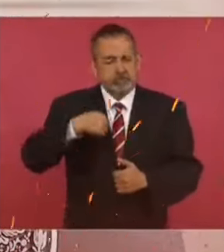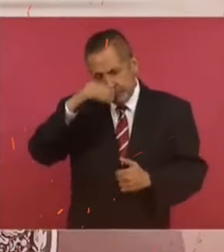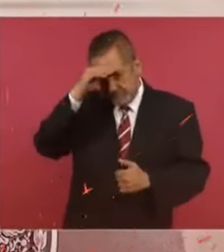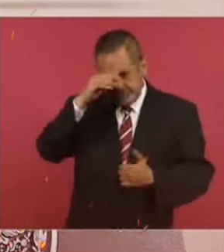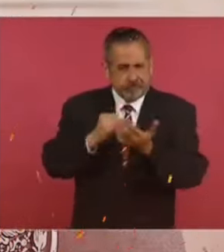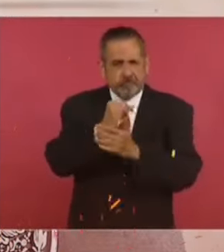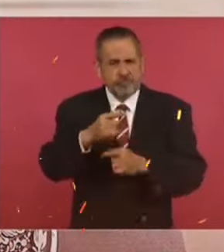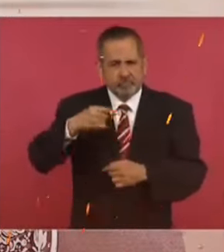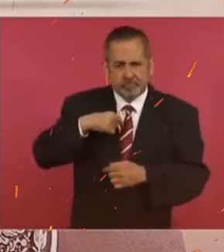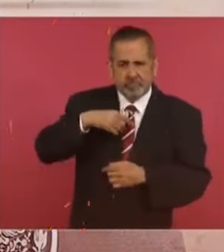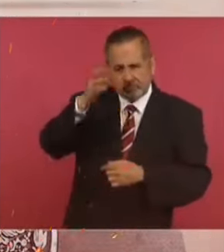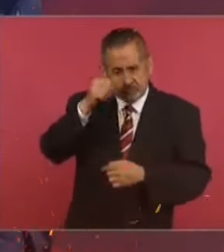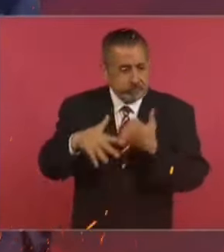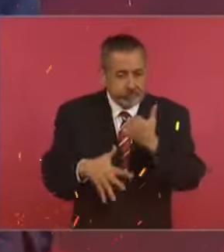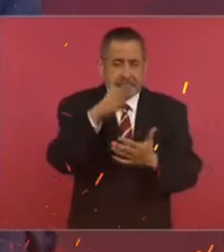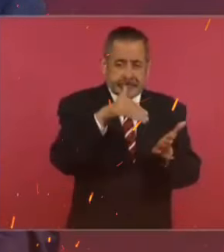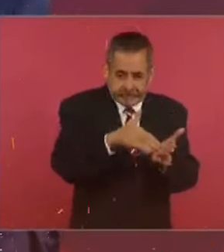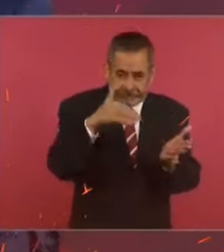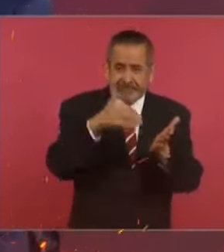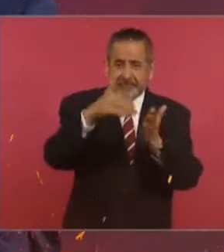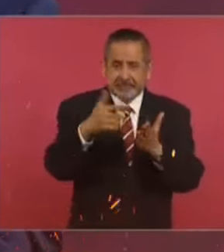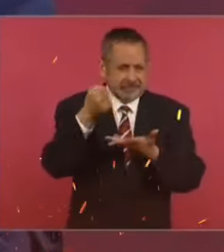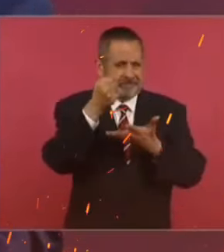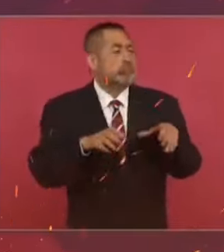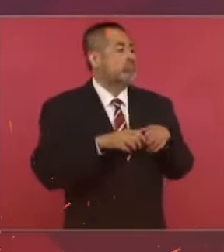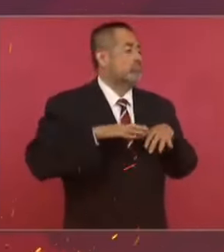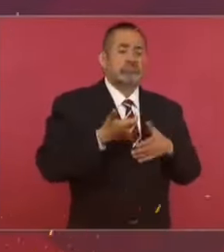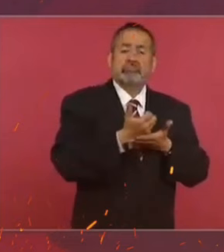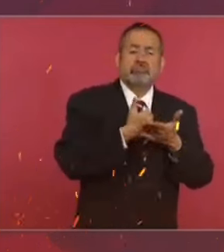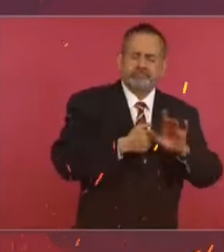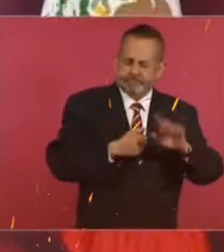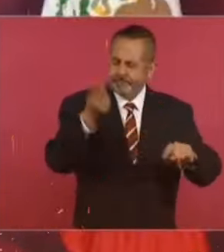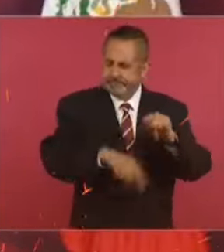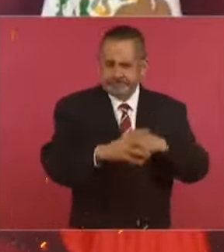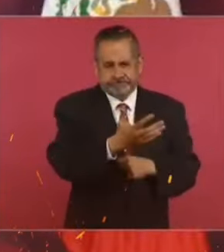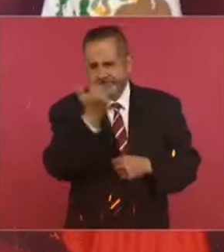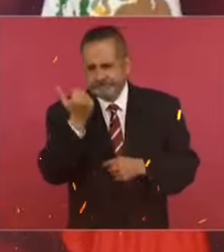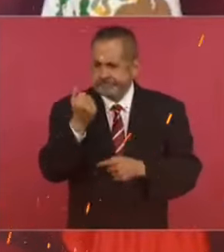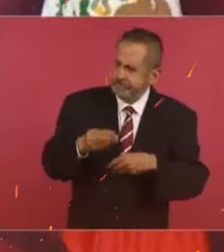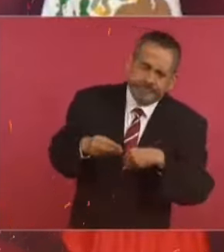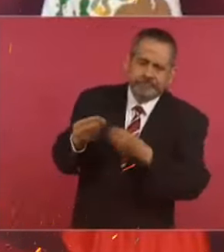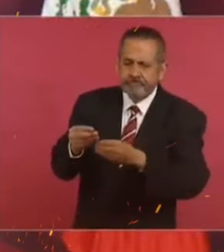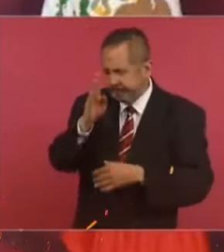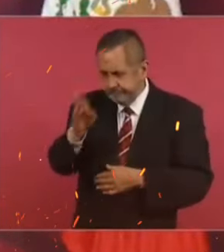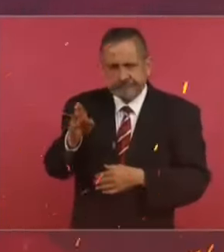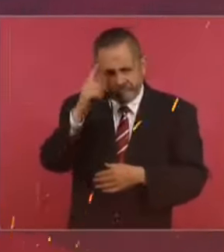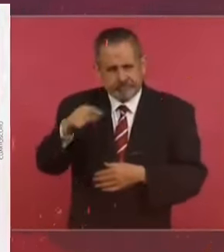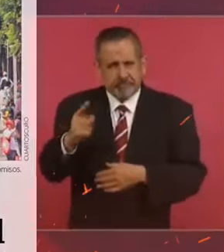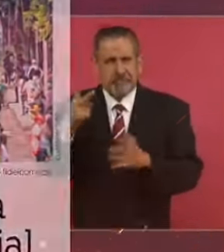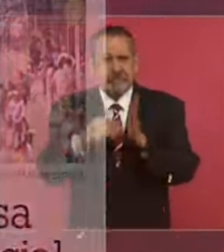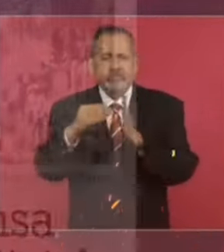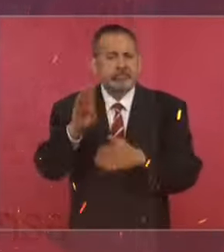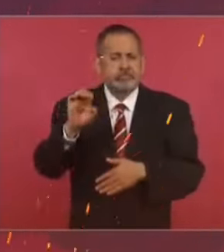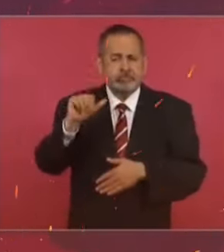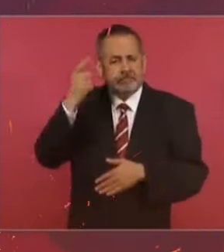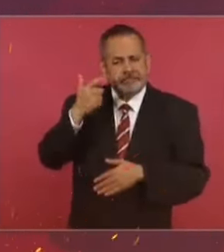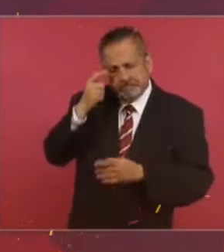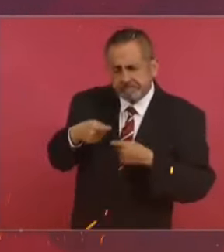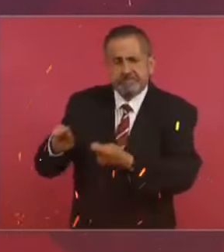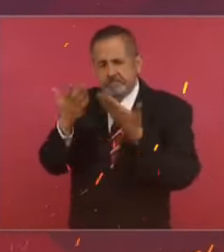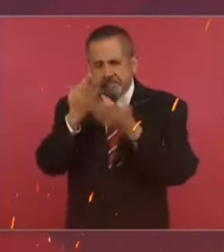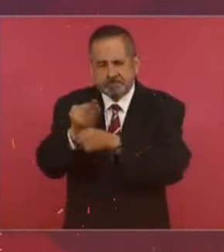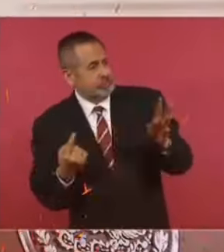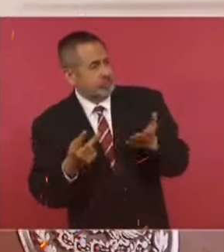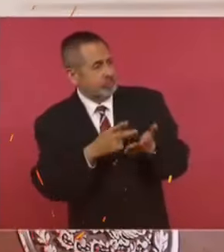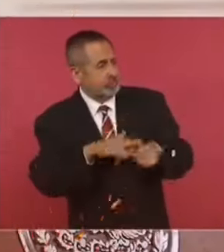estoy totalmente de acuerdo que los 15 mil millones de los fideicomisos se destinen a entregar 2 millones de becas para estudiantes